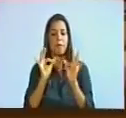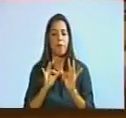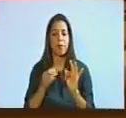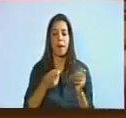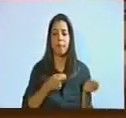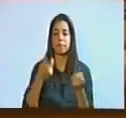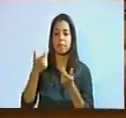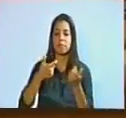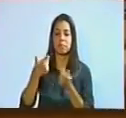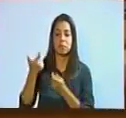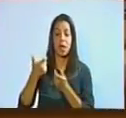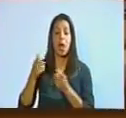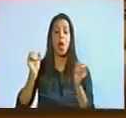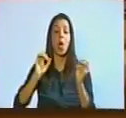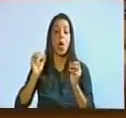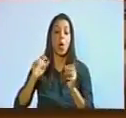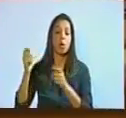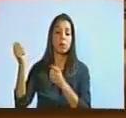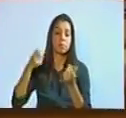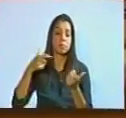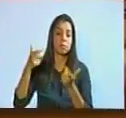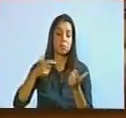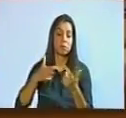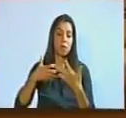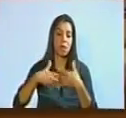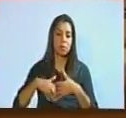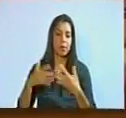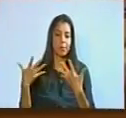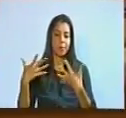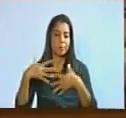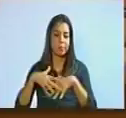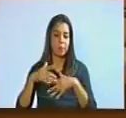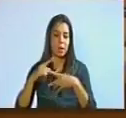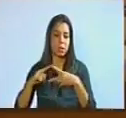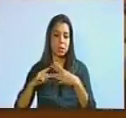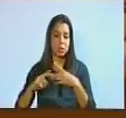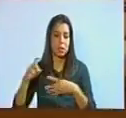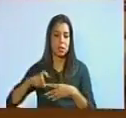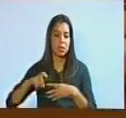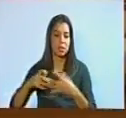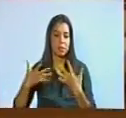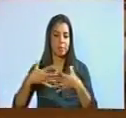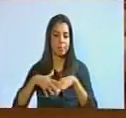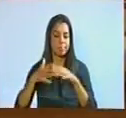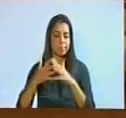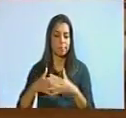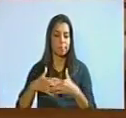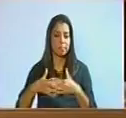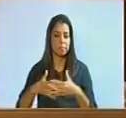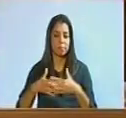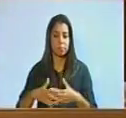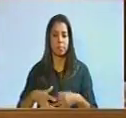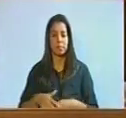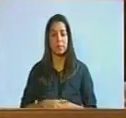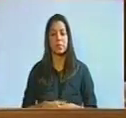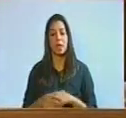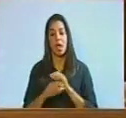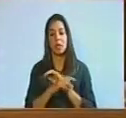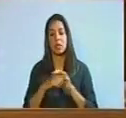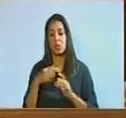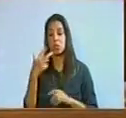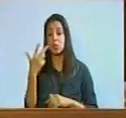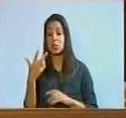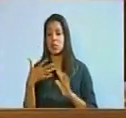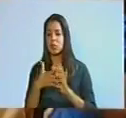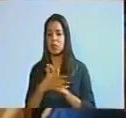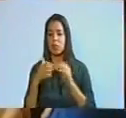y exportación de materia prima y de productos terminados. Es todo. En consideración, artículo 3 sobre ámbito